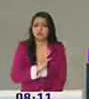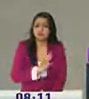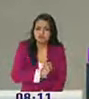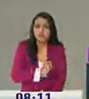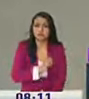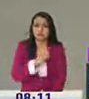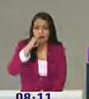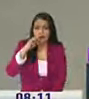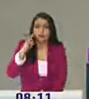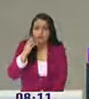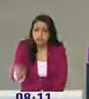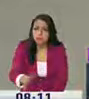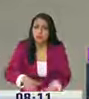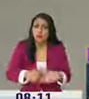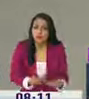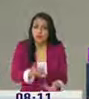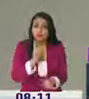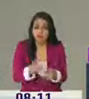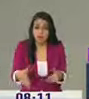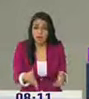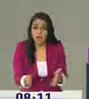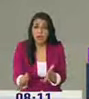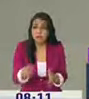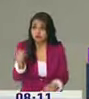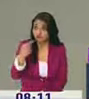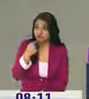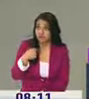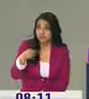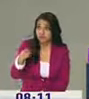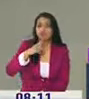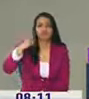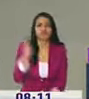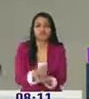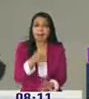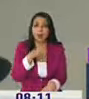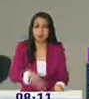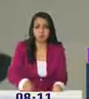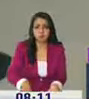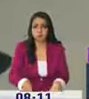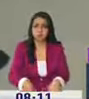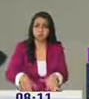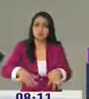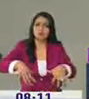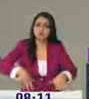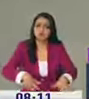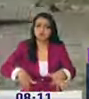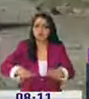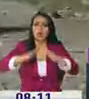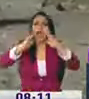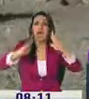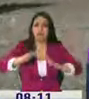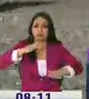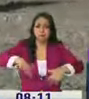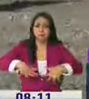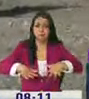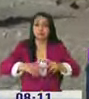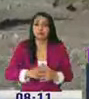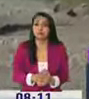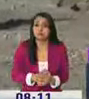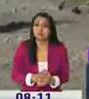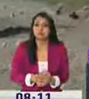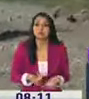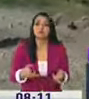esta calle, en verdad, como dice la vecina, se empoza el agua de lado a lado y dentro de las casas. Además, la inseguridad es